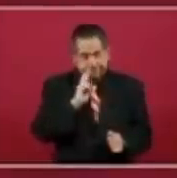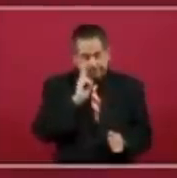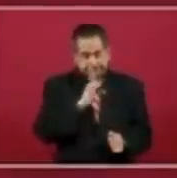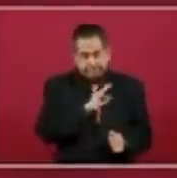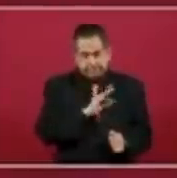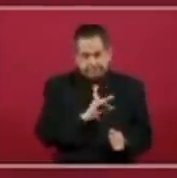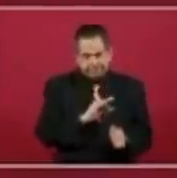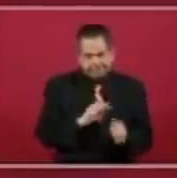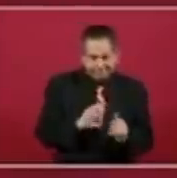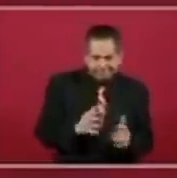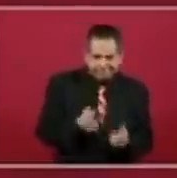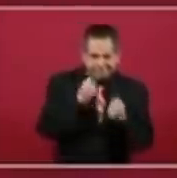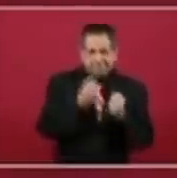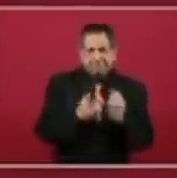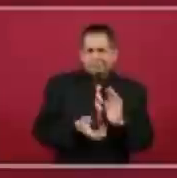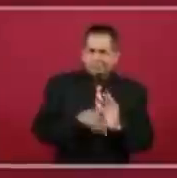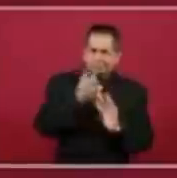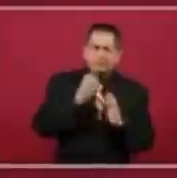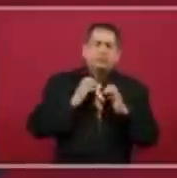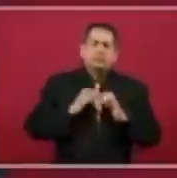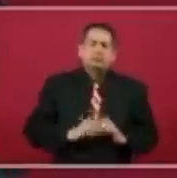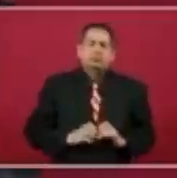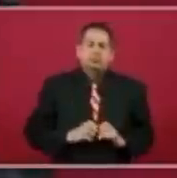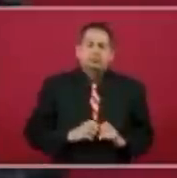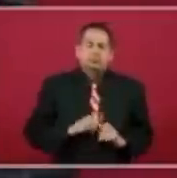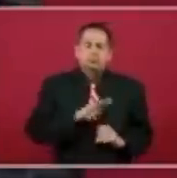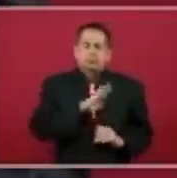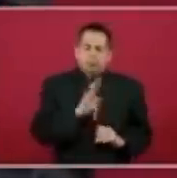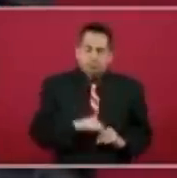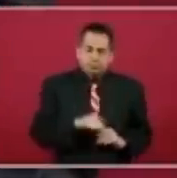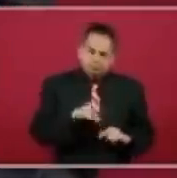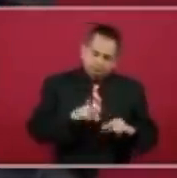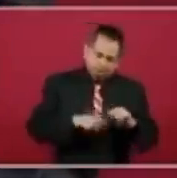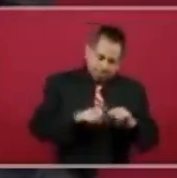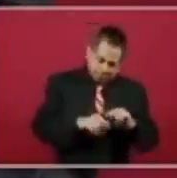para sacar los restos de los fallecidos.